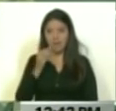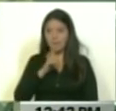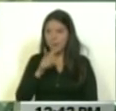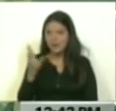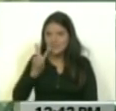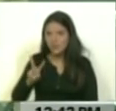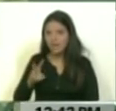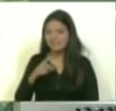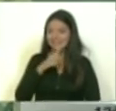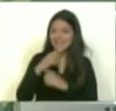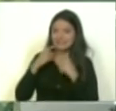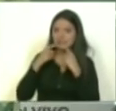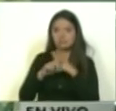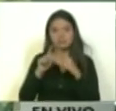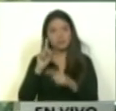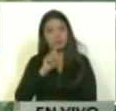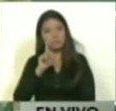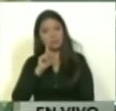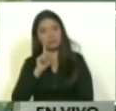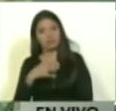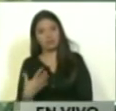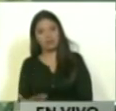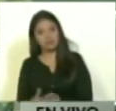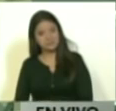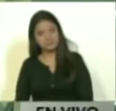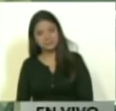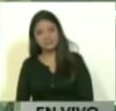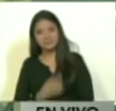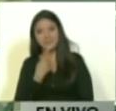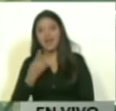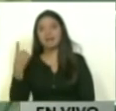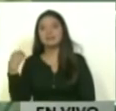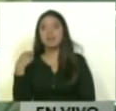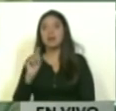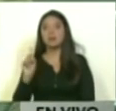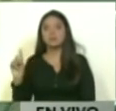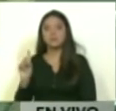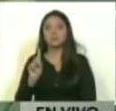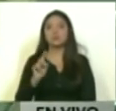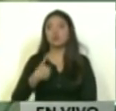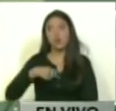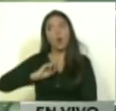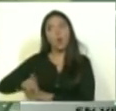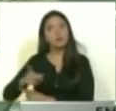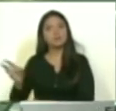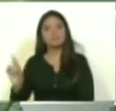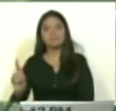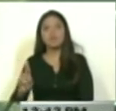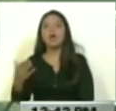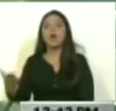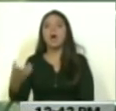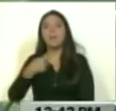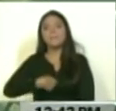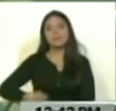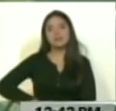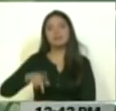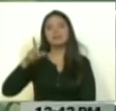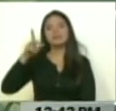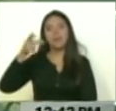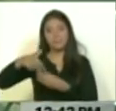Era mentira, es mentira. Ayer salió inmediatamente, por orden que le di, el presidente de PDVSA, Eulogio del